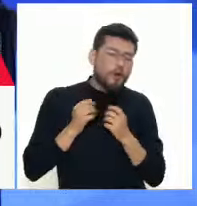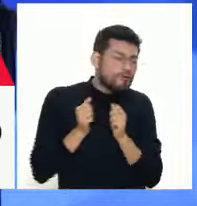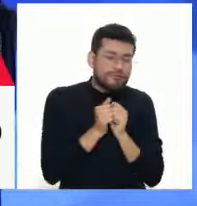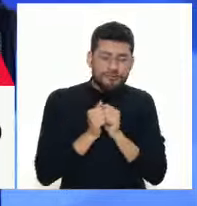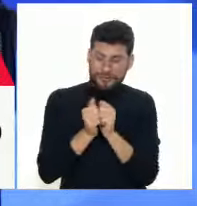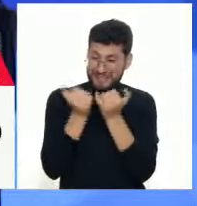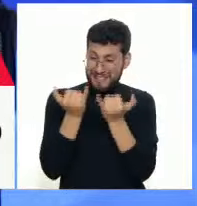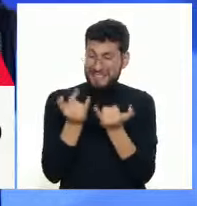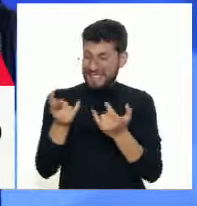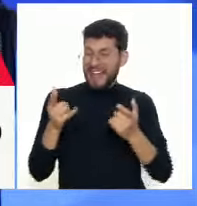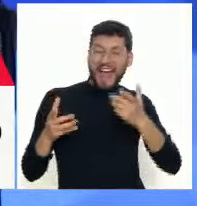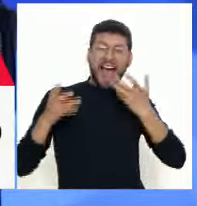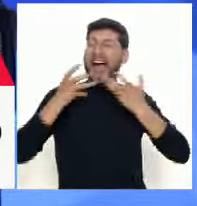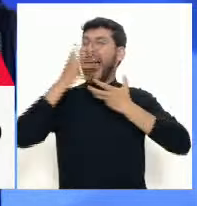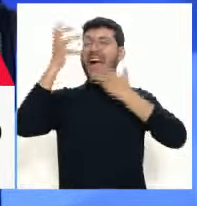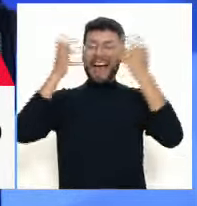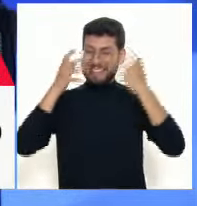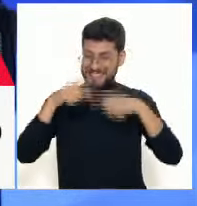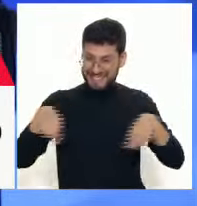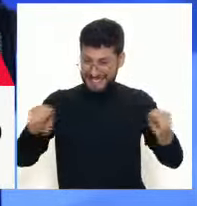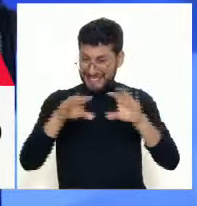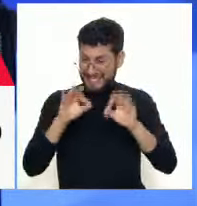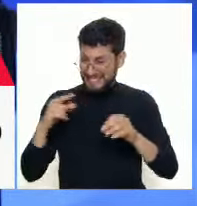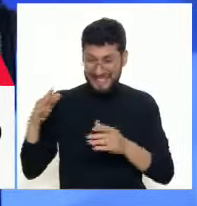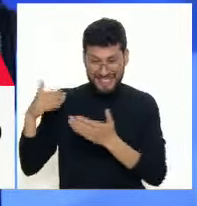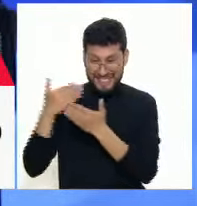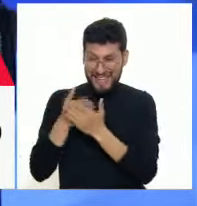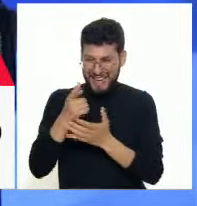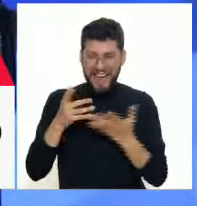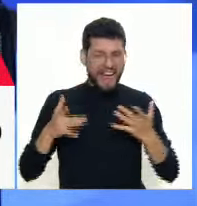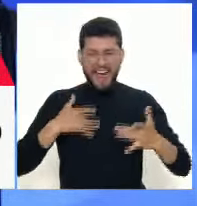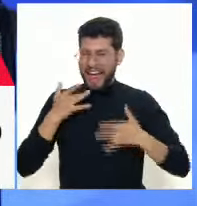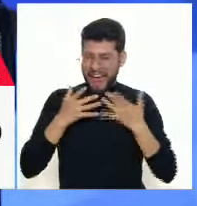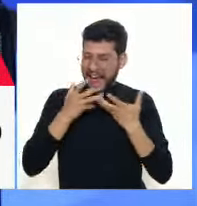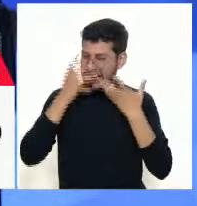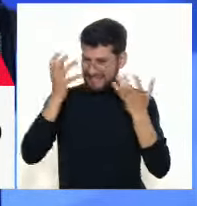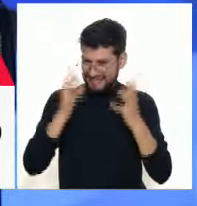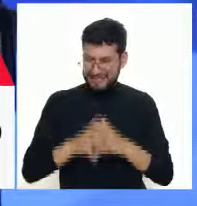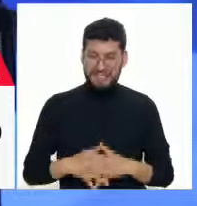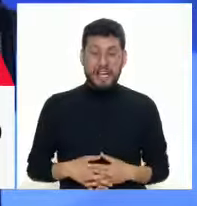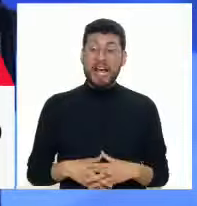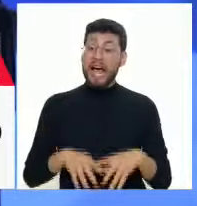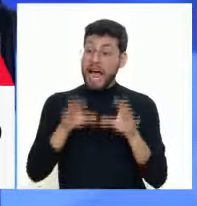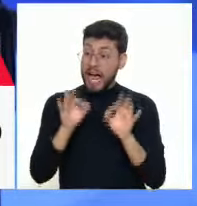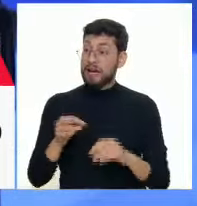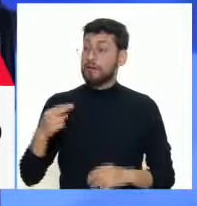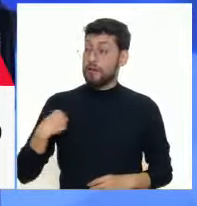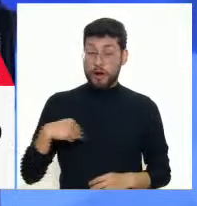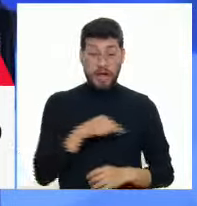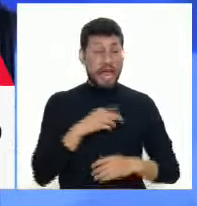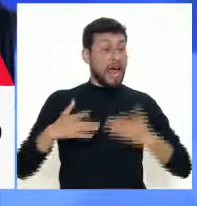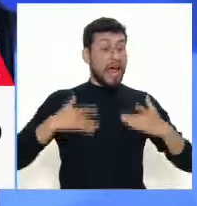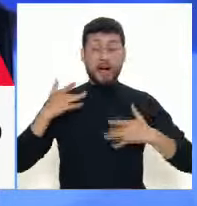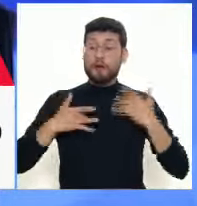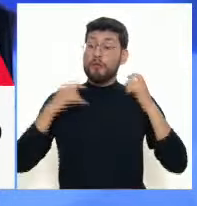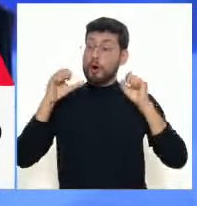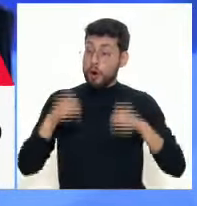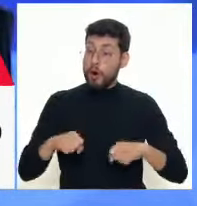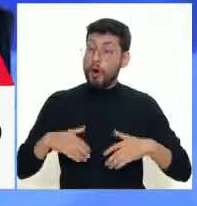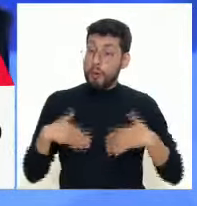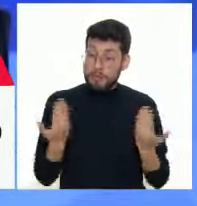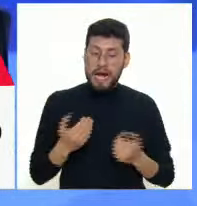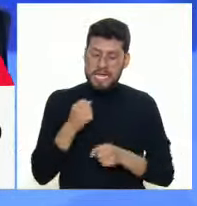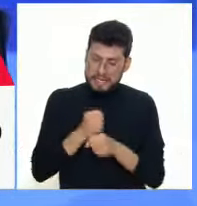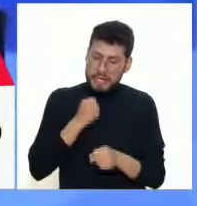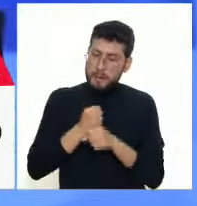hoy día en esos gritos que han hecho cuando hemos llegado. Eso es lo que nos emociona para que podamos